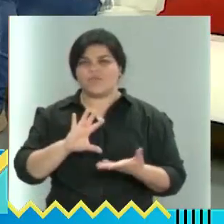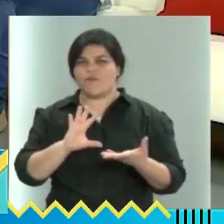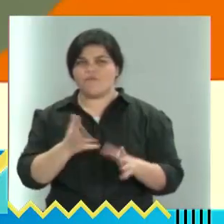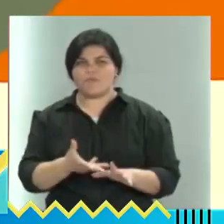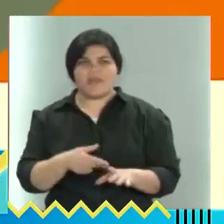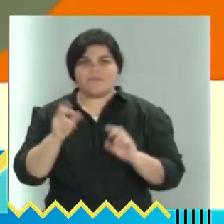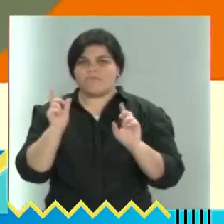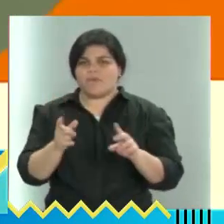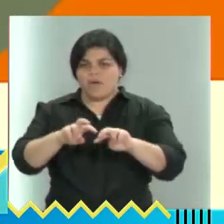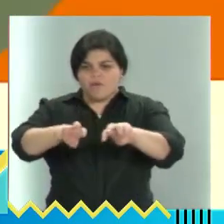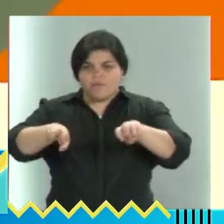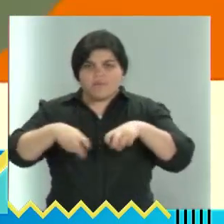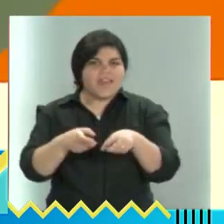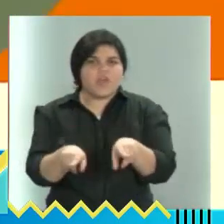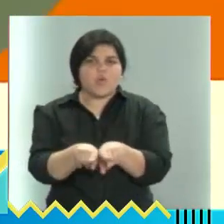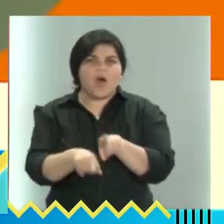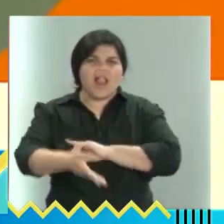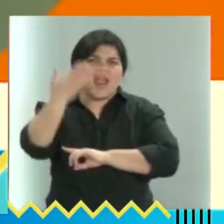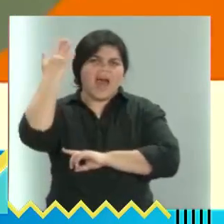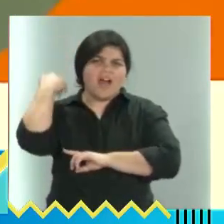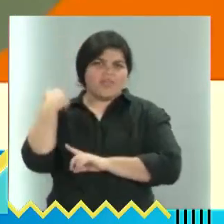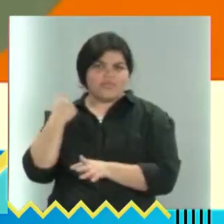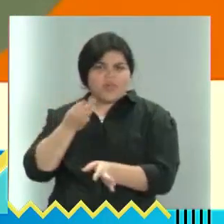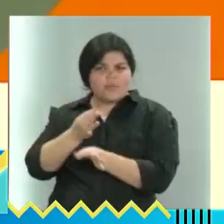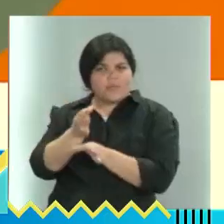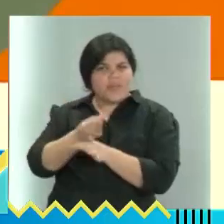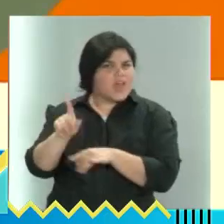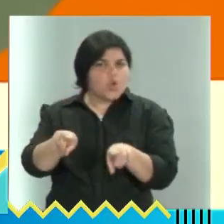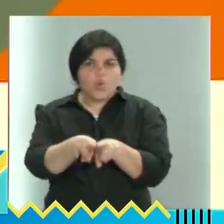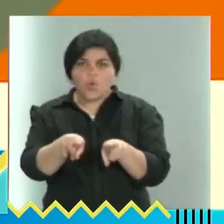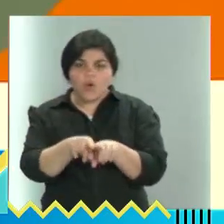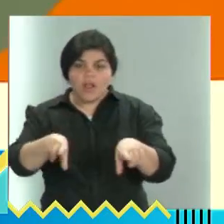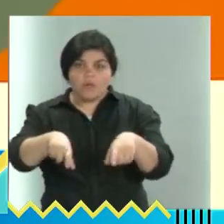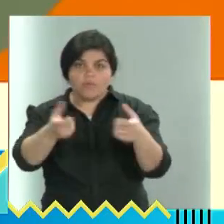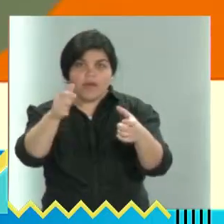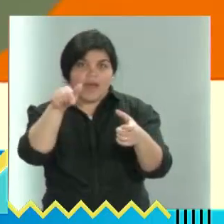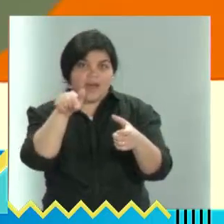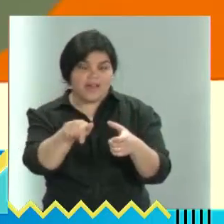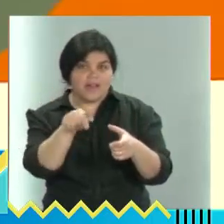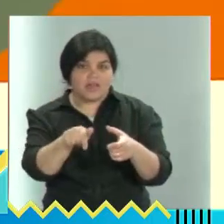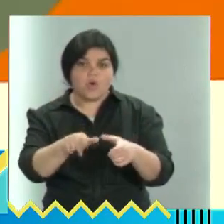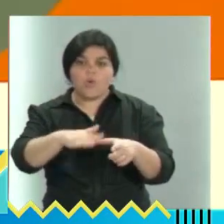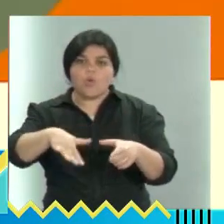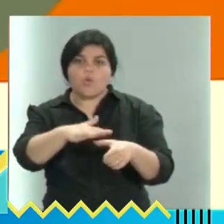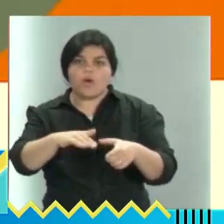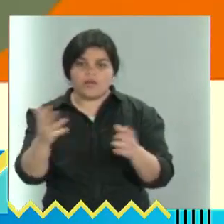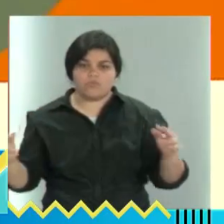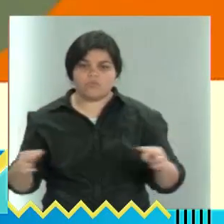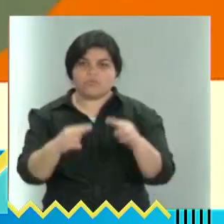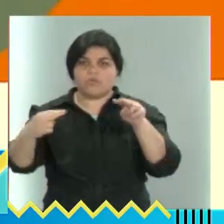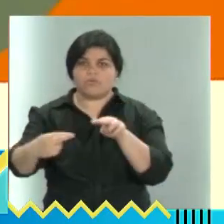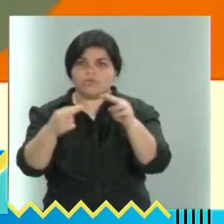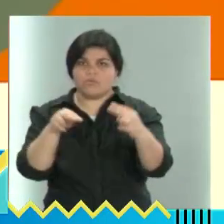Estar sentado debajo de un árbol, a la sombra de un árbol, es un lugar que convoca. Pero